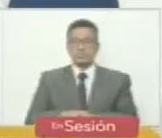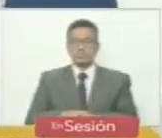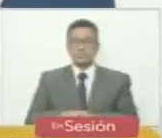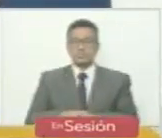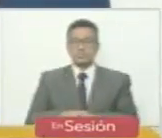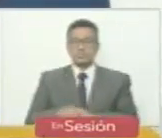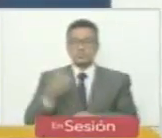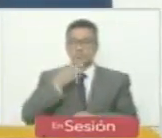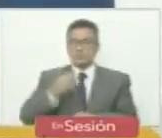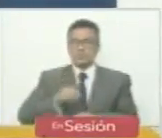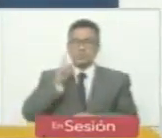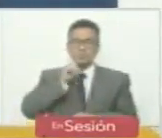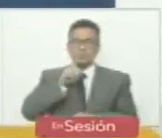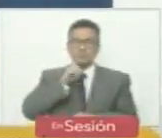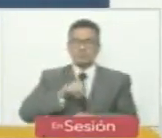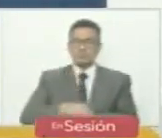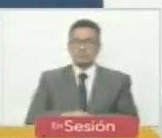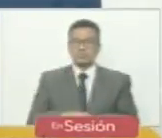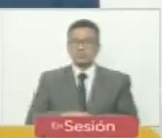¡Es mentira!